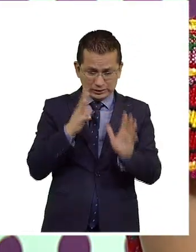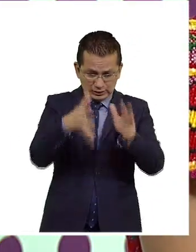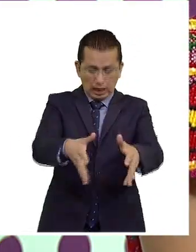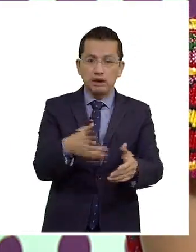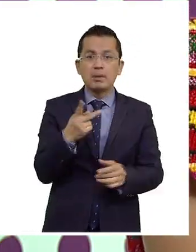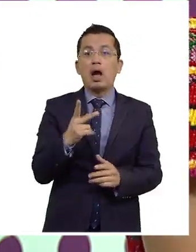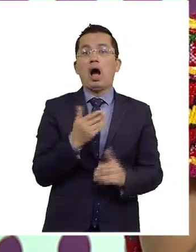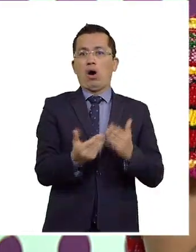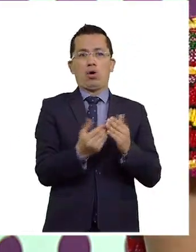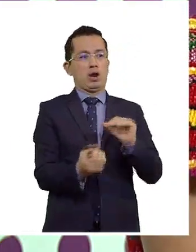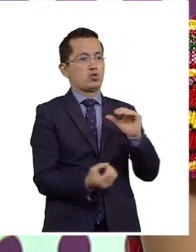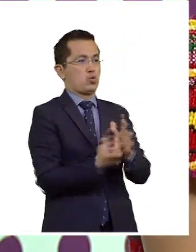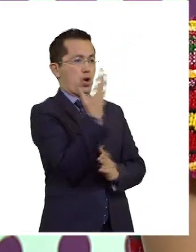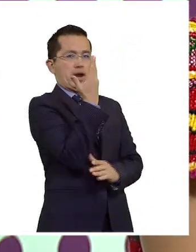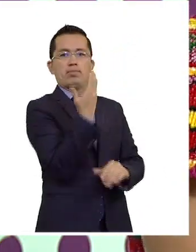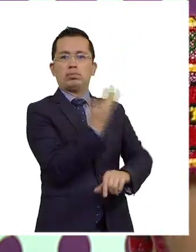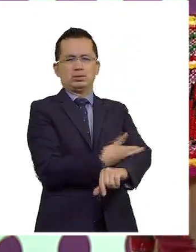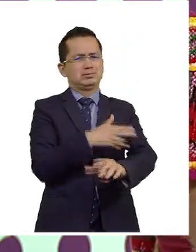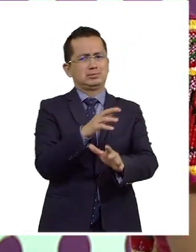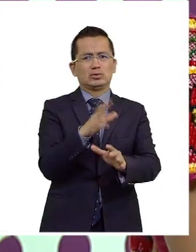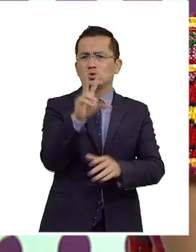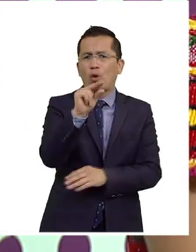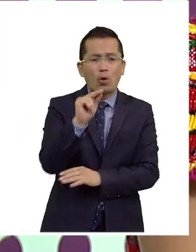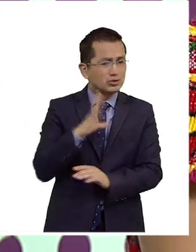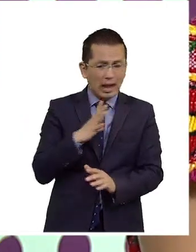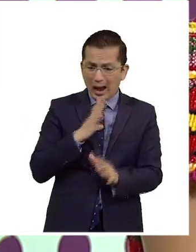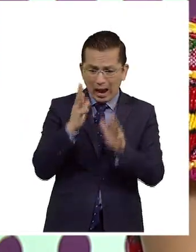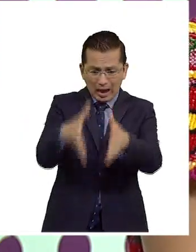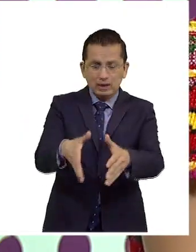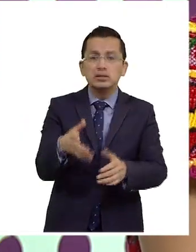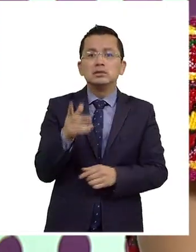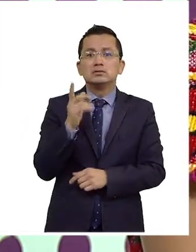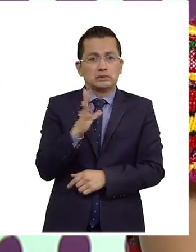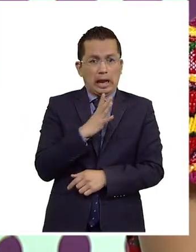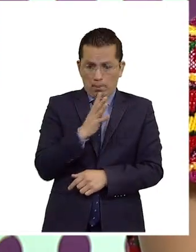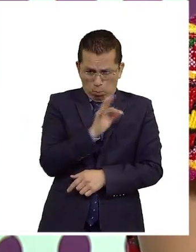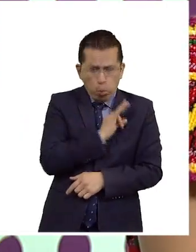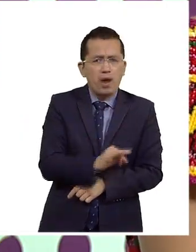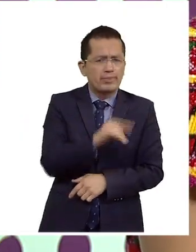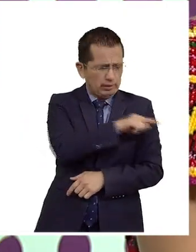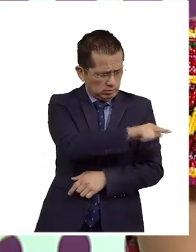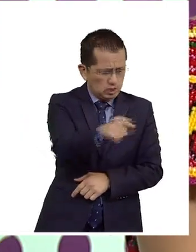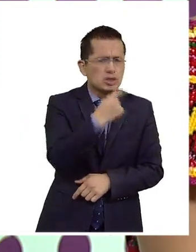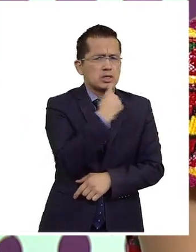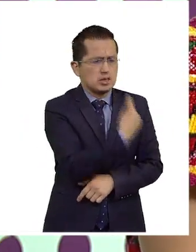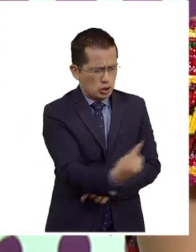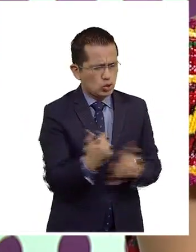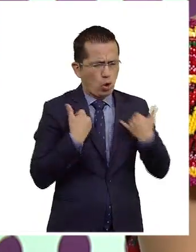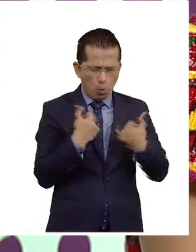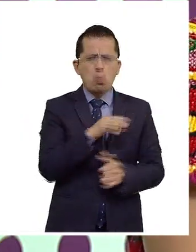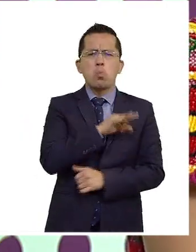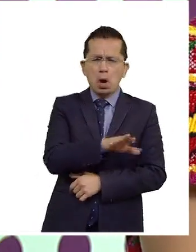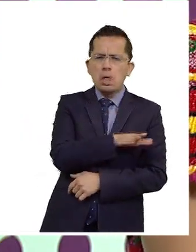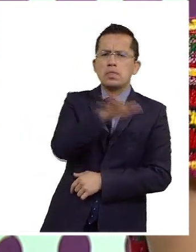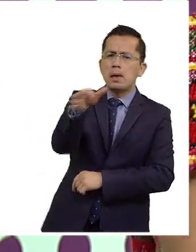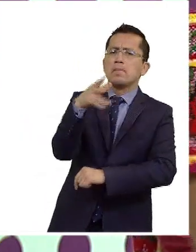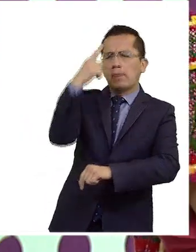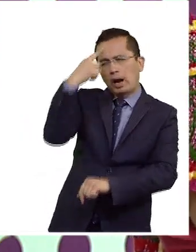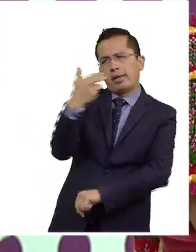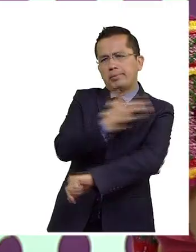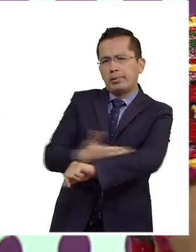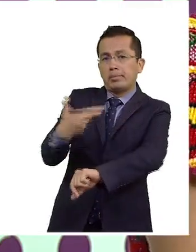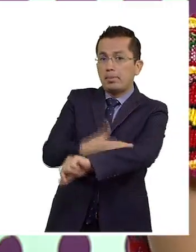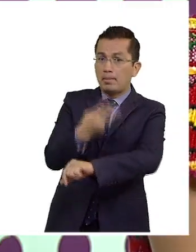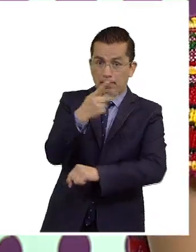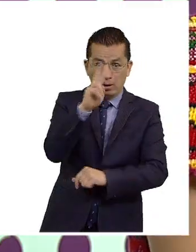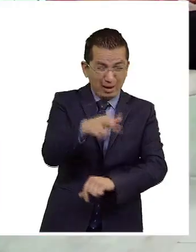niñas, niños y adolescentes reconocerle su identidad de género. Ya se puede, nada más que este procedimiento es terrible.